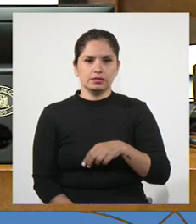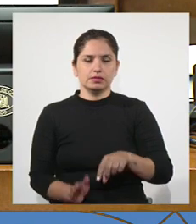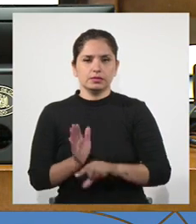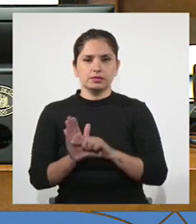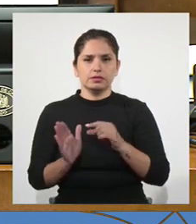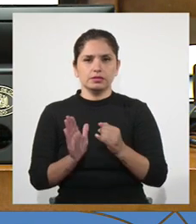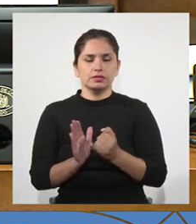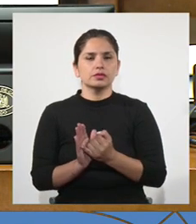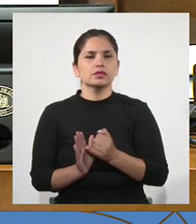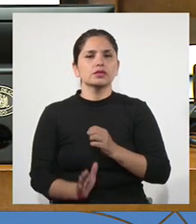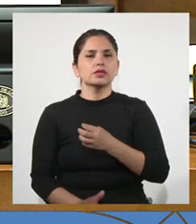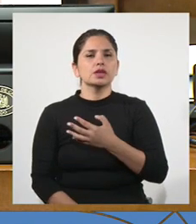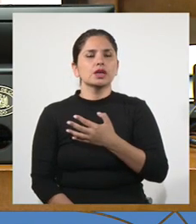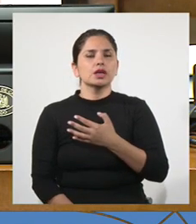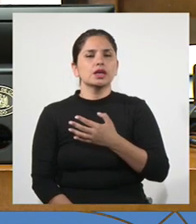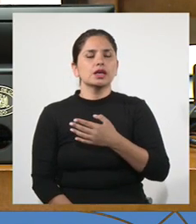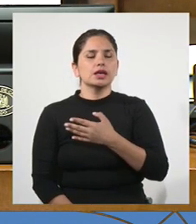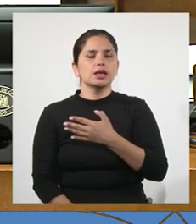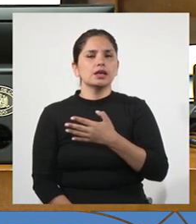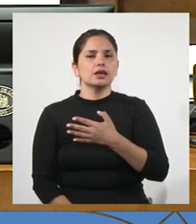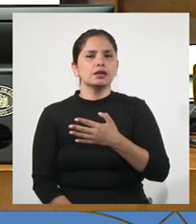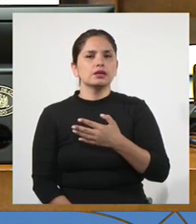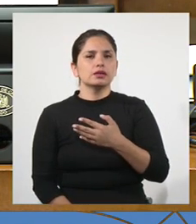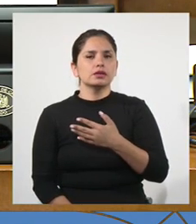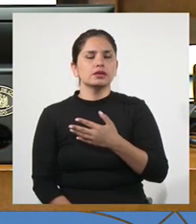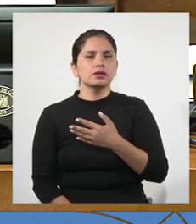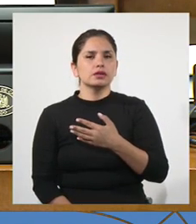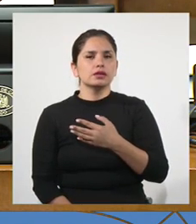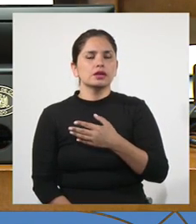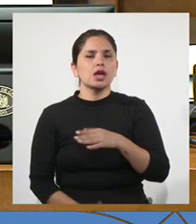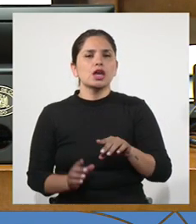521-1, subtítulo 24.